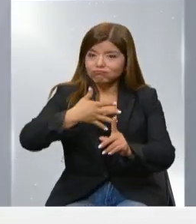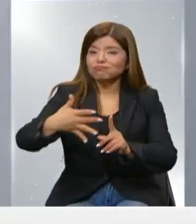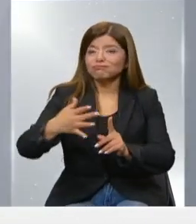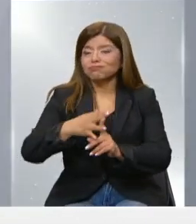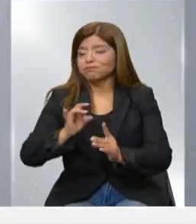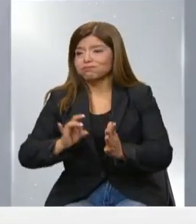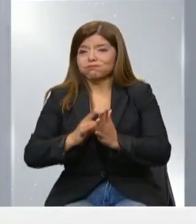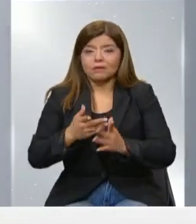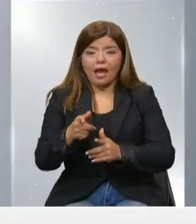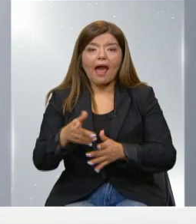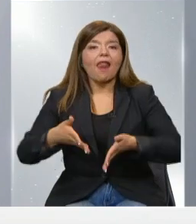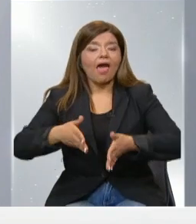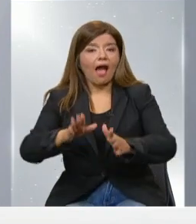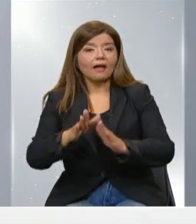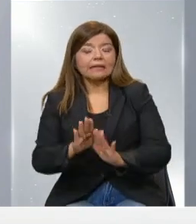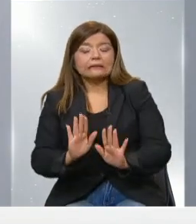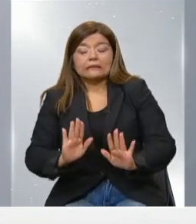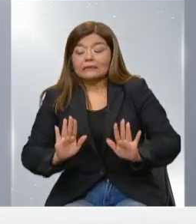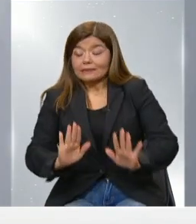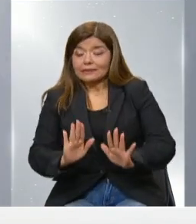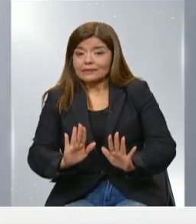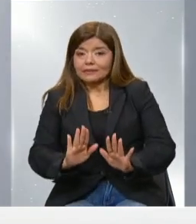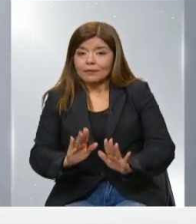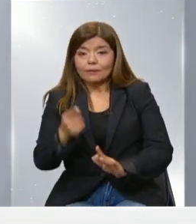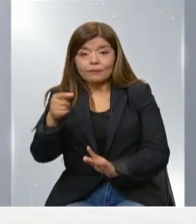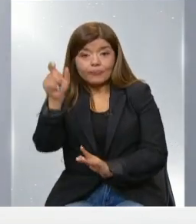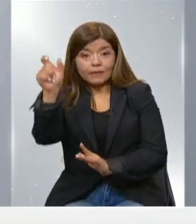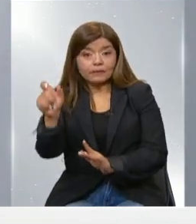todo límite y racionalidad. En tanto, el